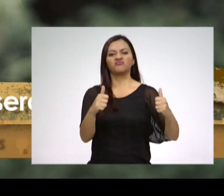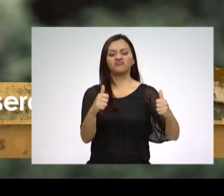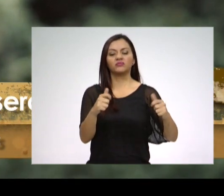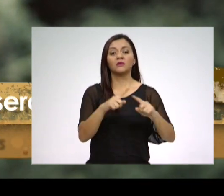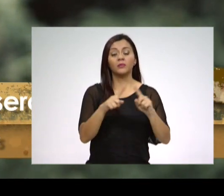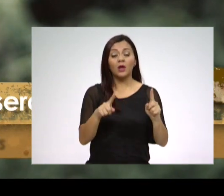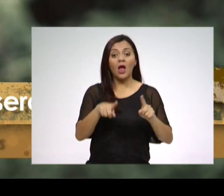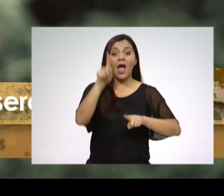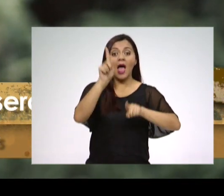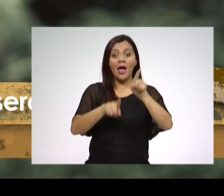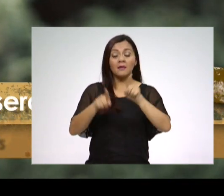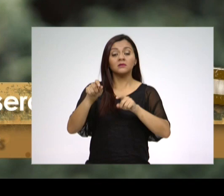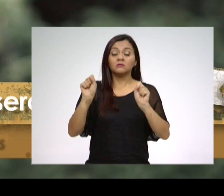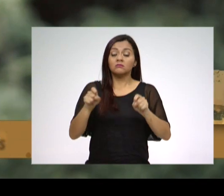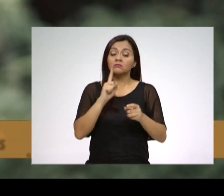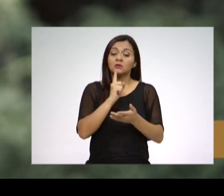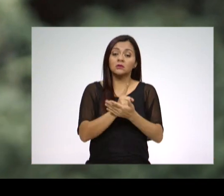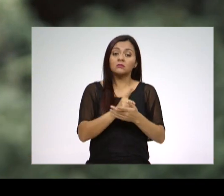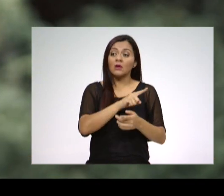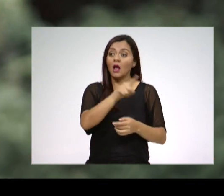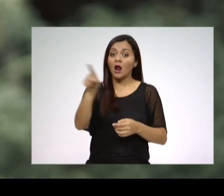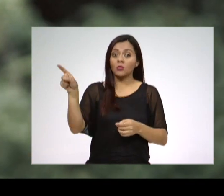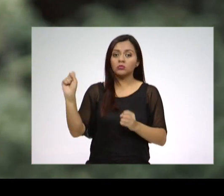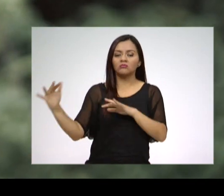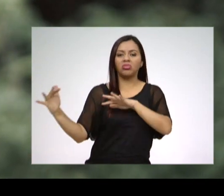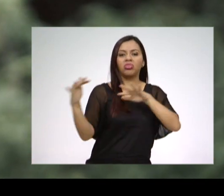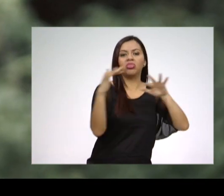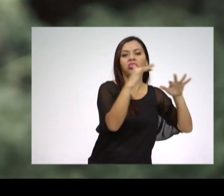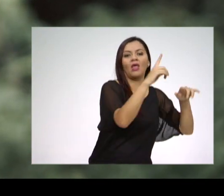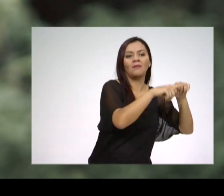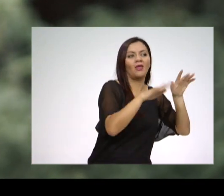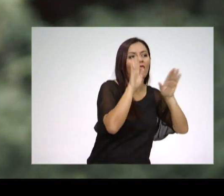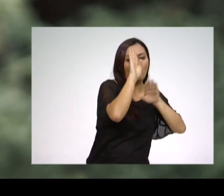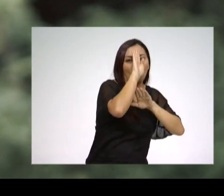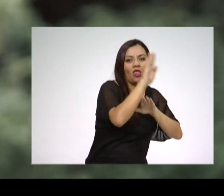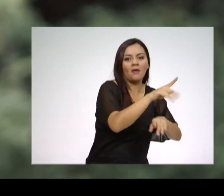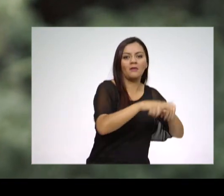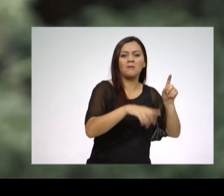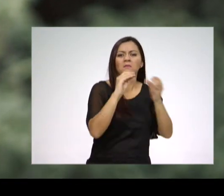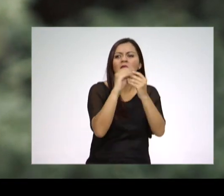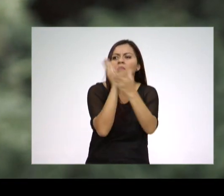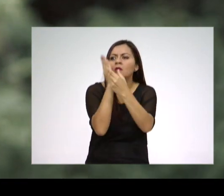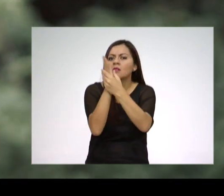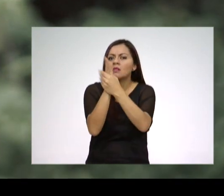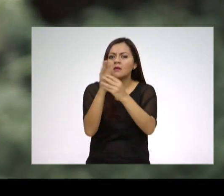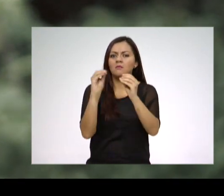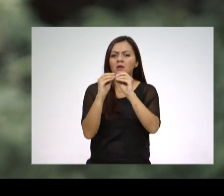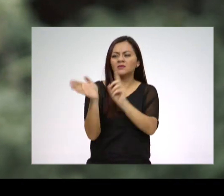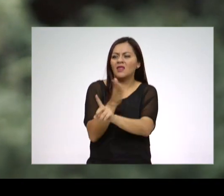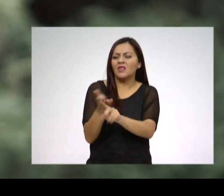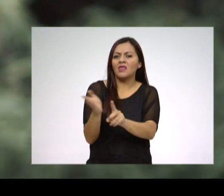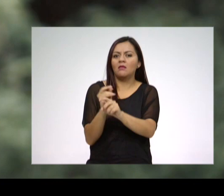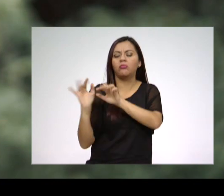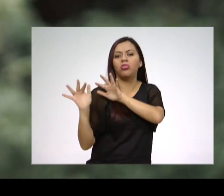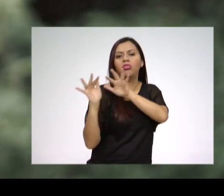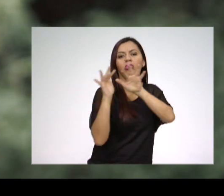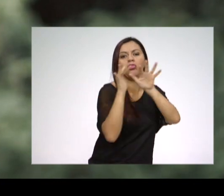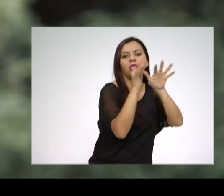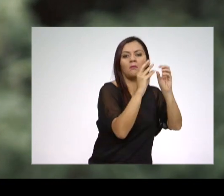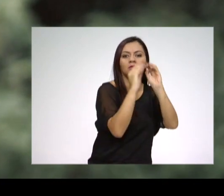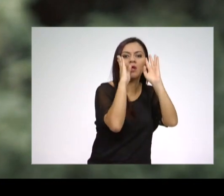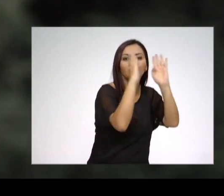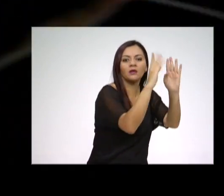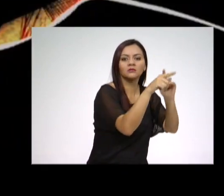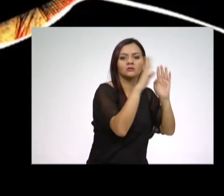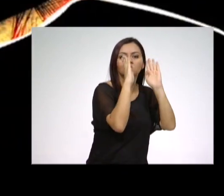en algunos casos sí ha sido así, porque se ve que al que molesta, al que más jode, al que más se burla de los demás, es al que más atención